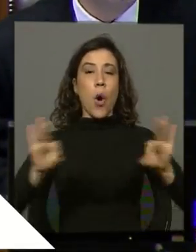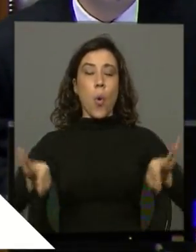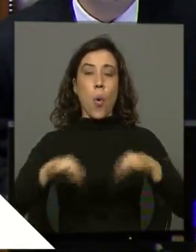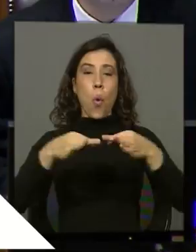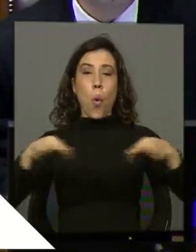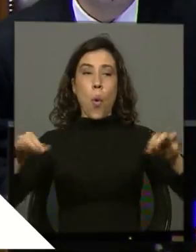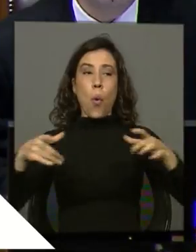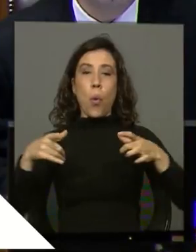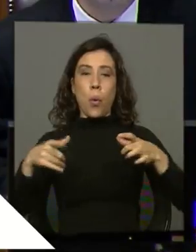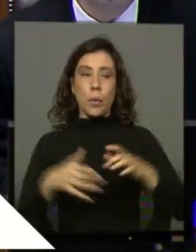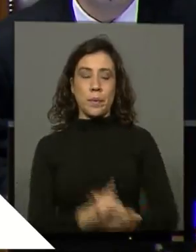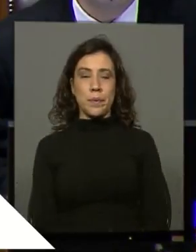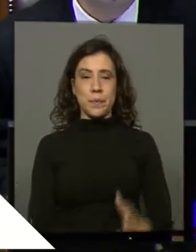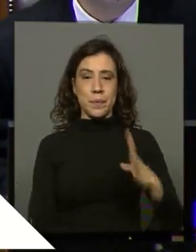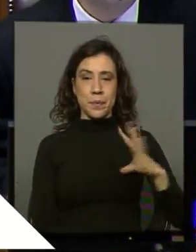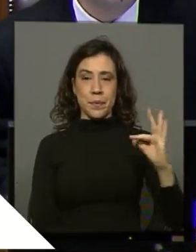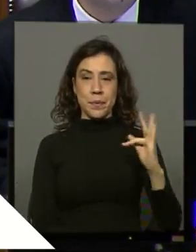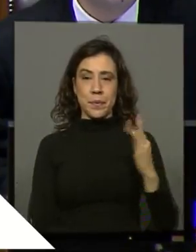felicitaciones